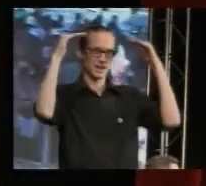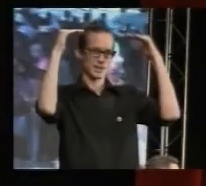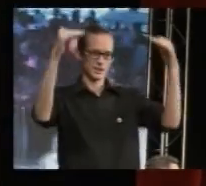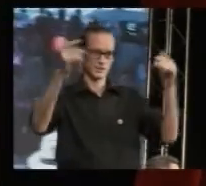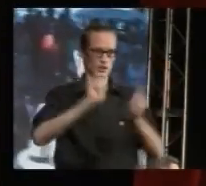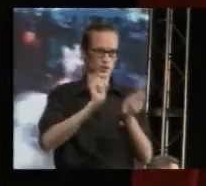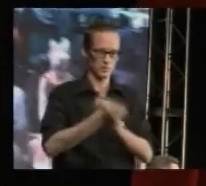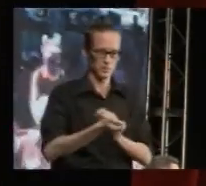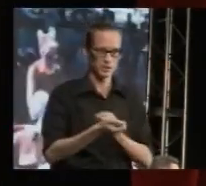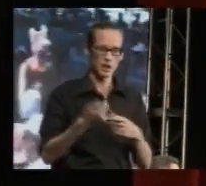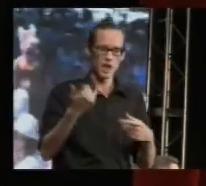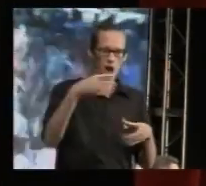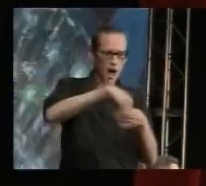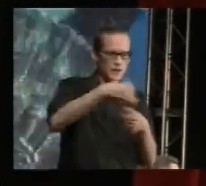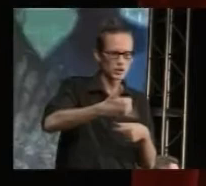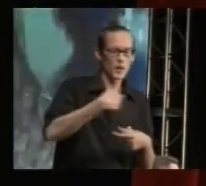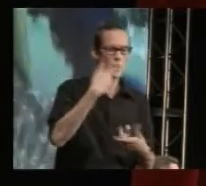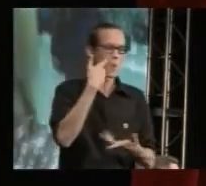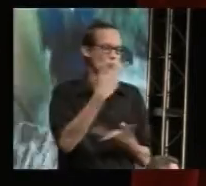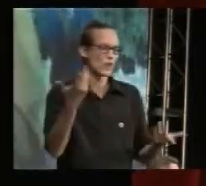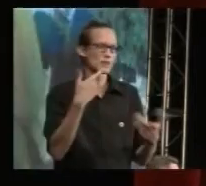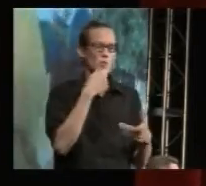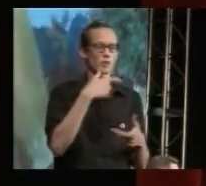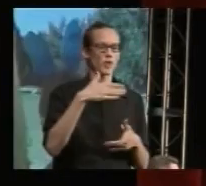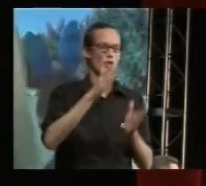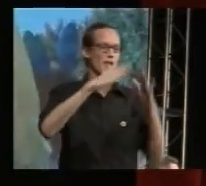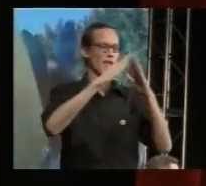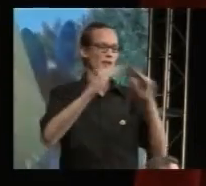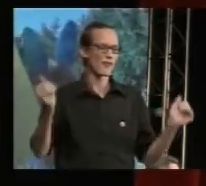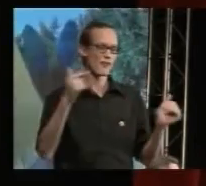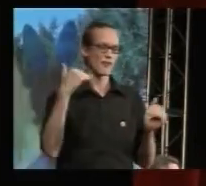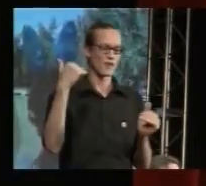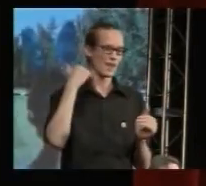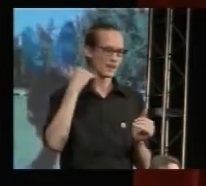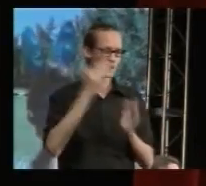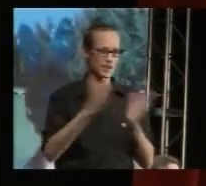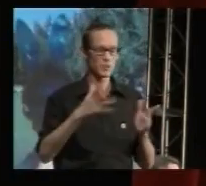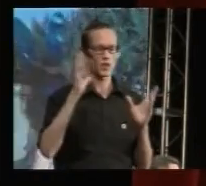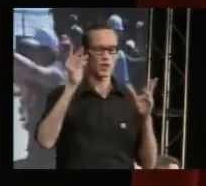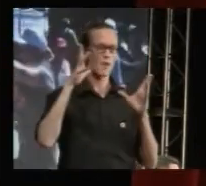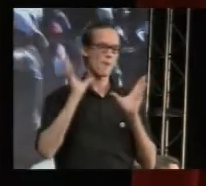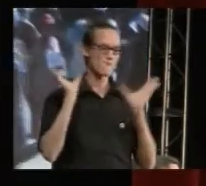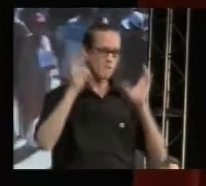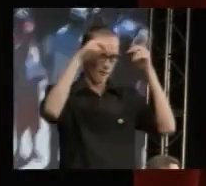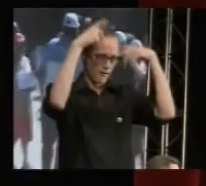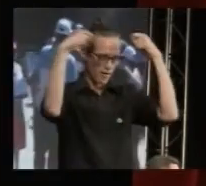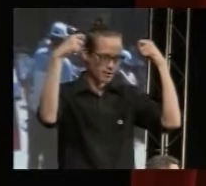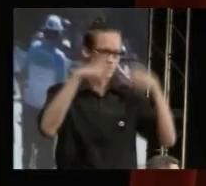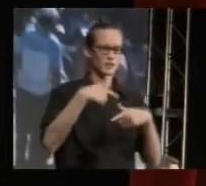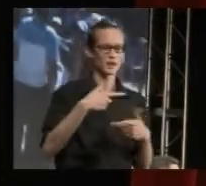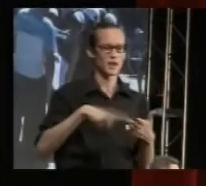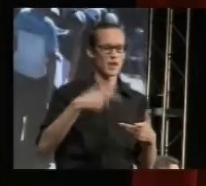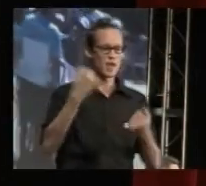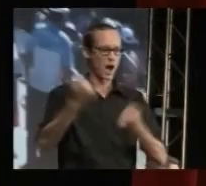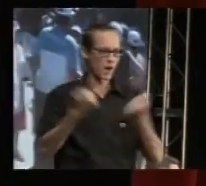y ferias trascendentes como la Feria del Libro, muestra de autos antiguos, Mafalda en su sopa, entre otros. Se volvieron